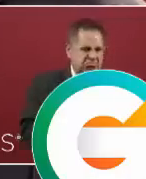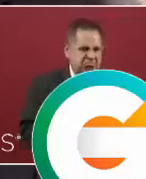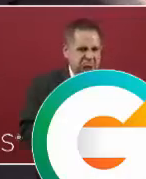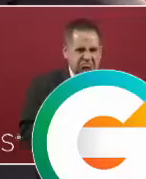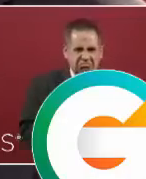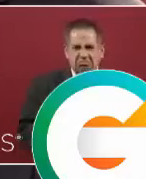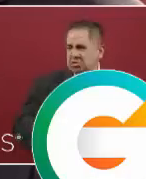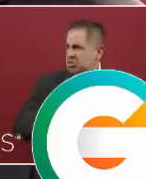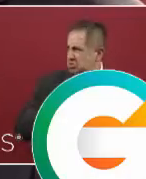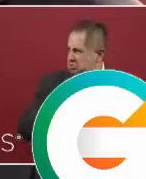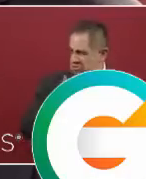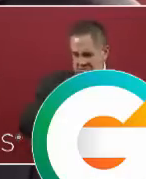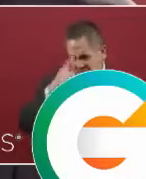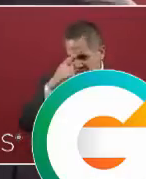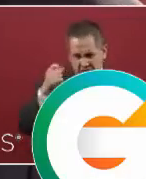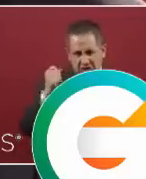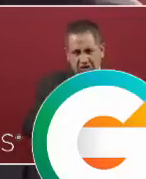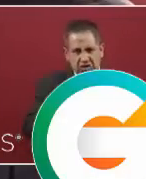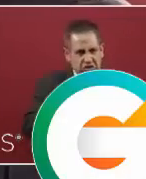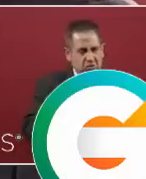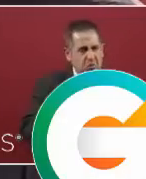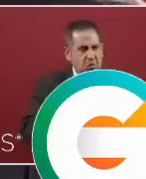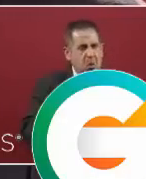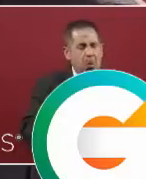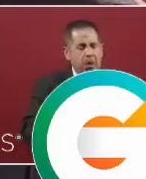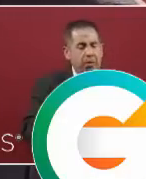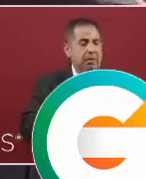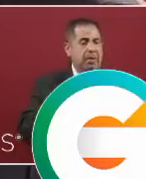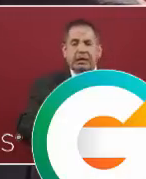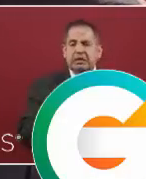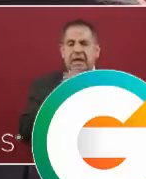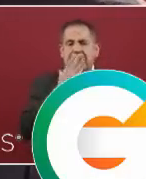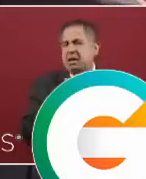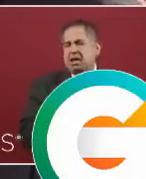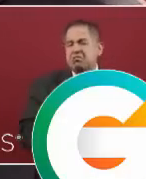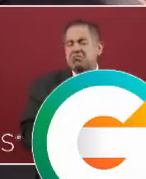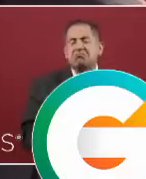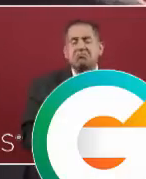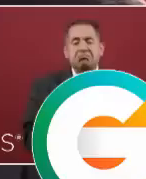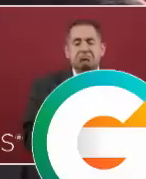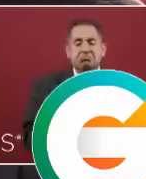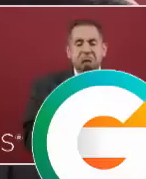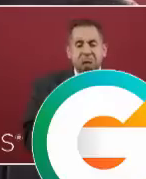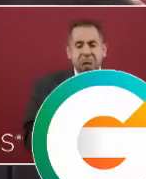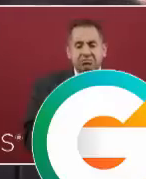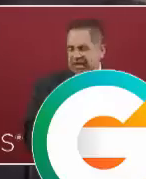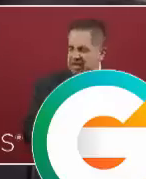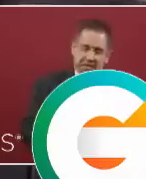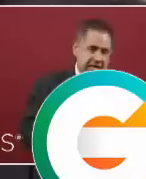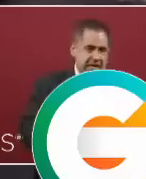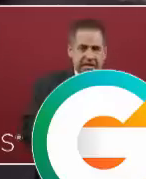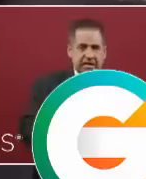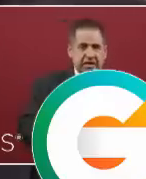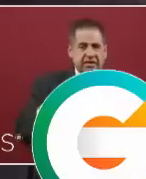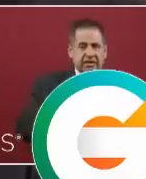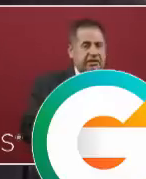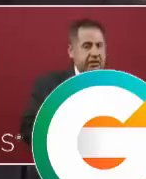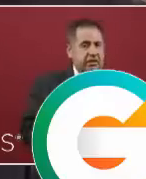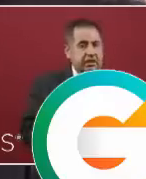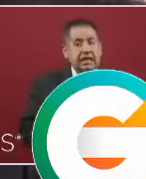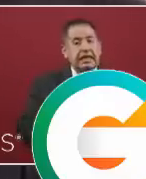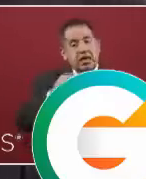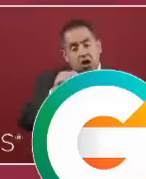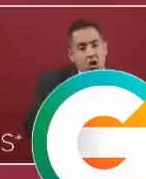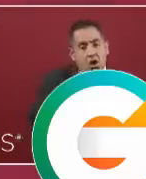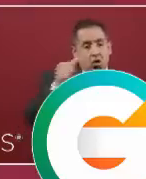que nos va a dar resultados. Eso es lo principal. Y lo